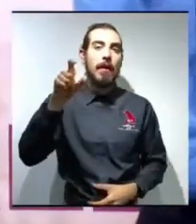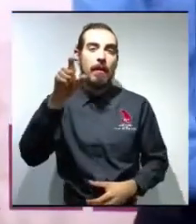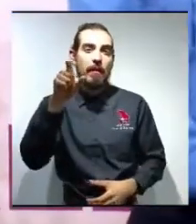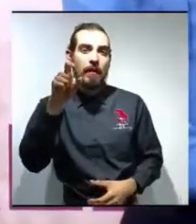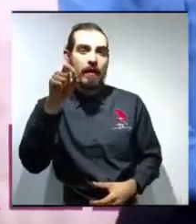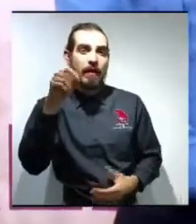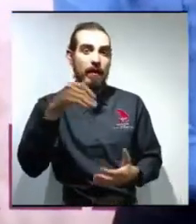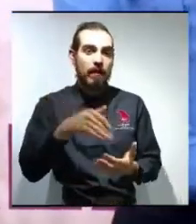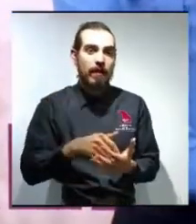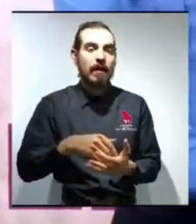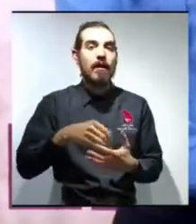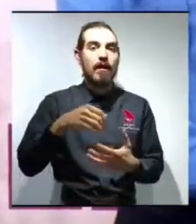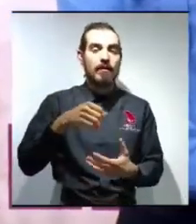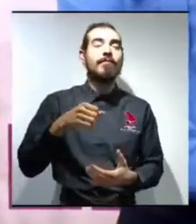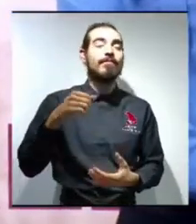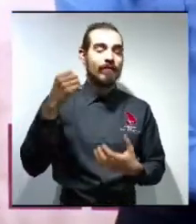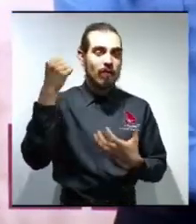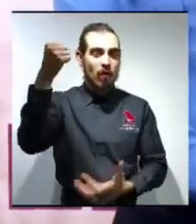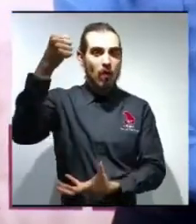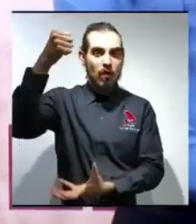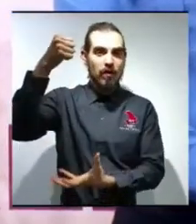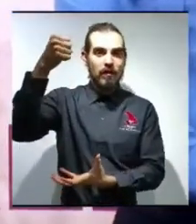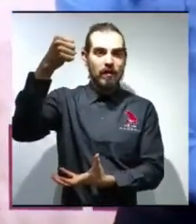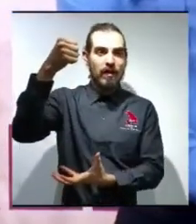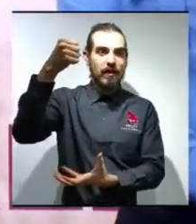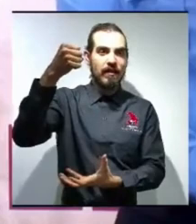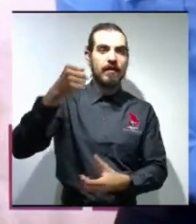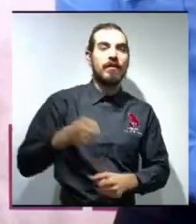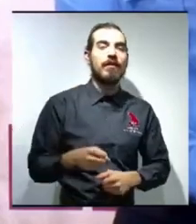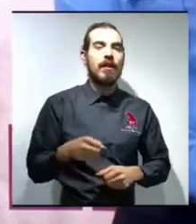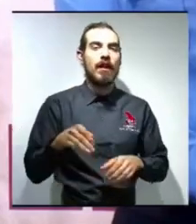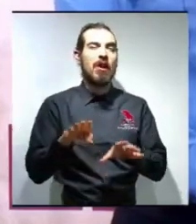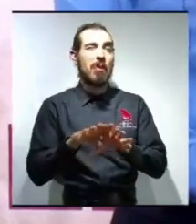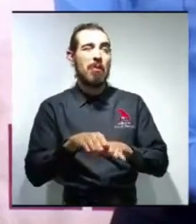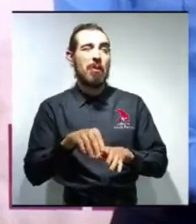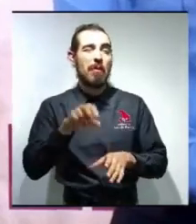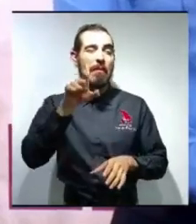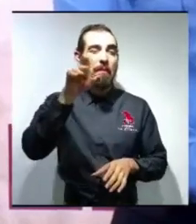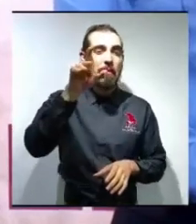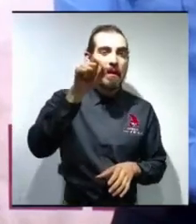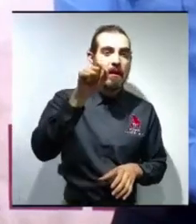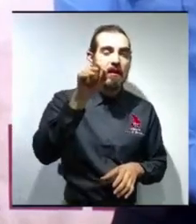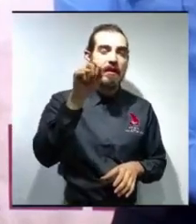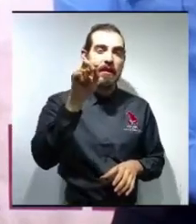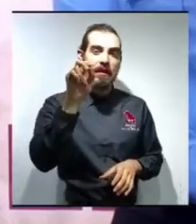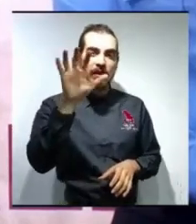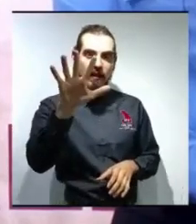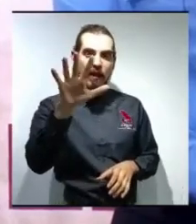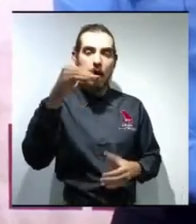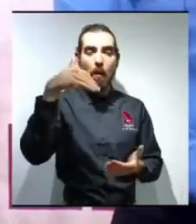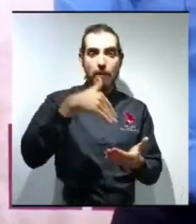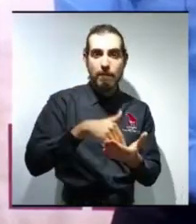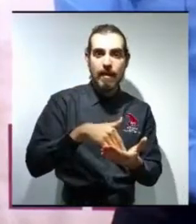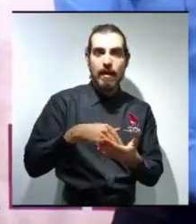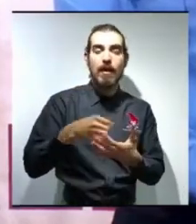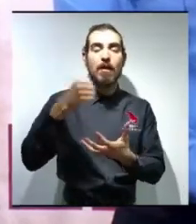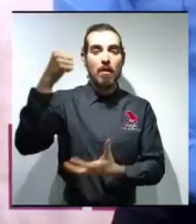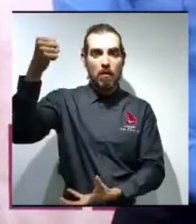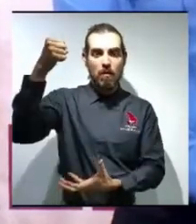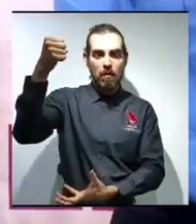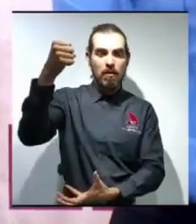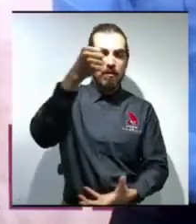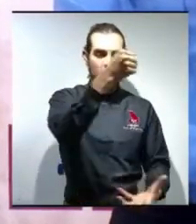en buen estado, pero fueron más de 20.000 bolsas, cerca de 25.000 bolsas con esa cantidad de juguetes, sin contar los